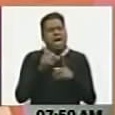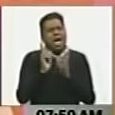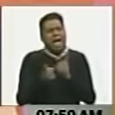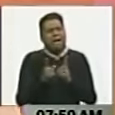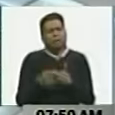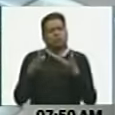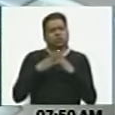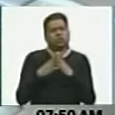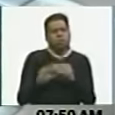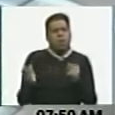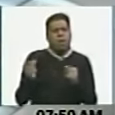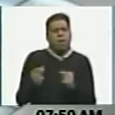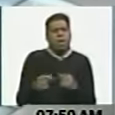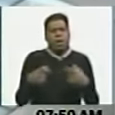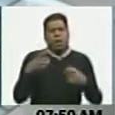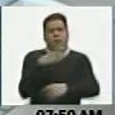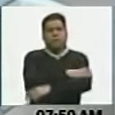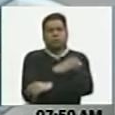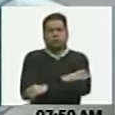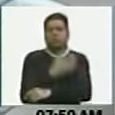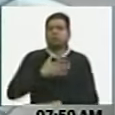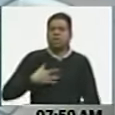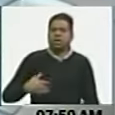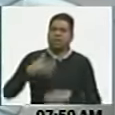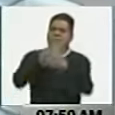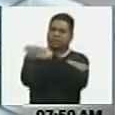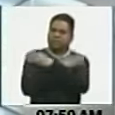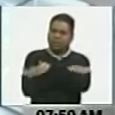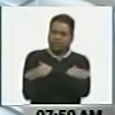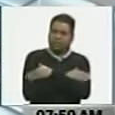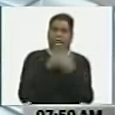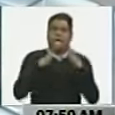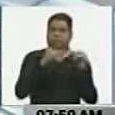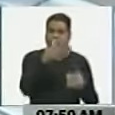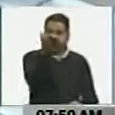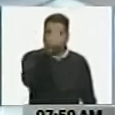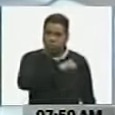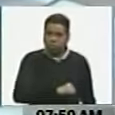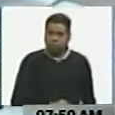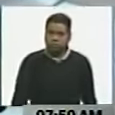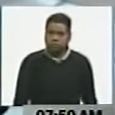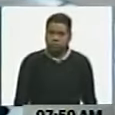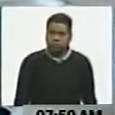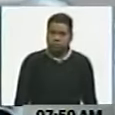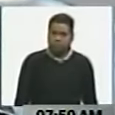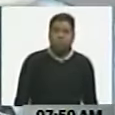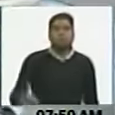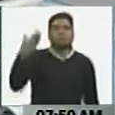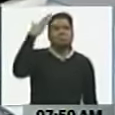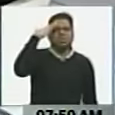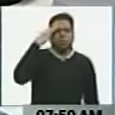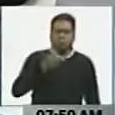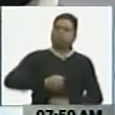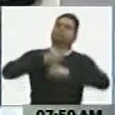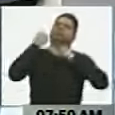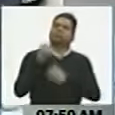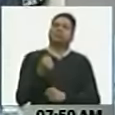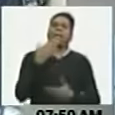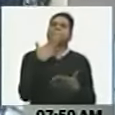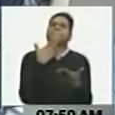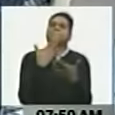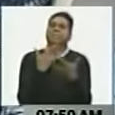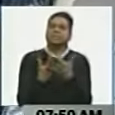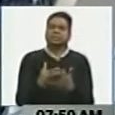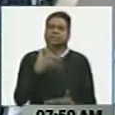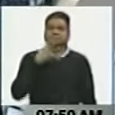la oposición? Sí, yo quiero felicitar a mis compañeros que tuvieron la gallardía de pedir